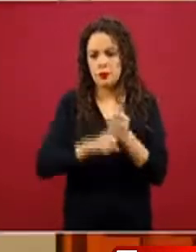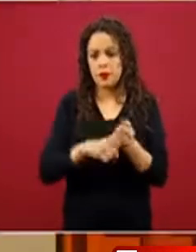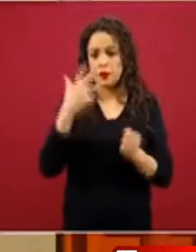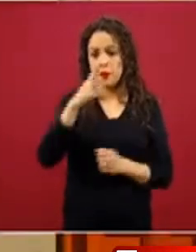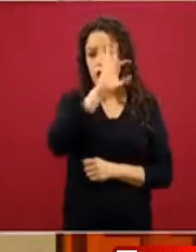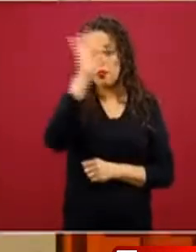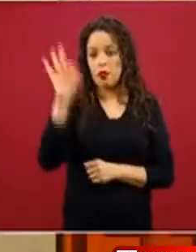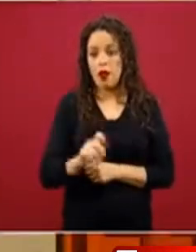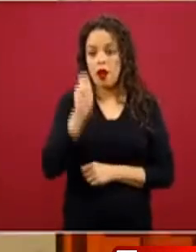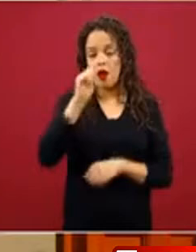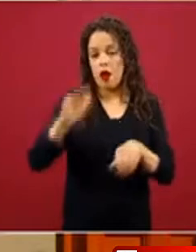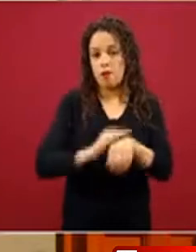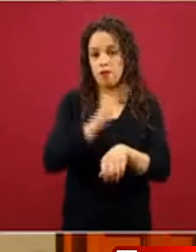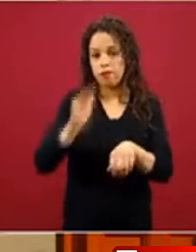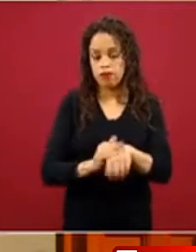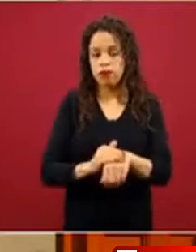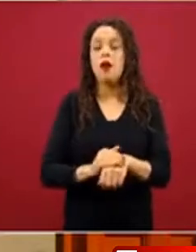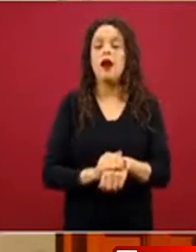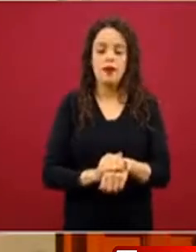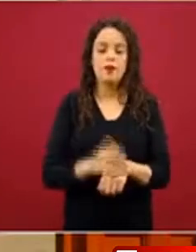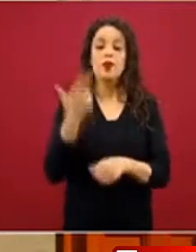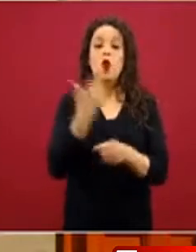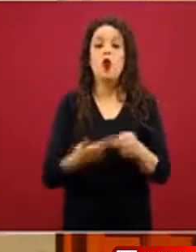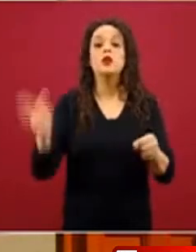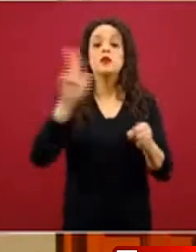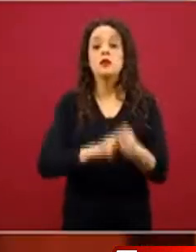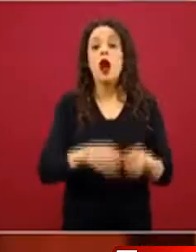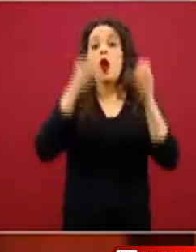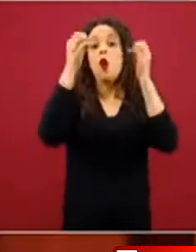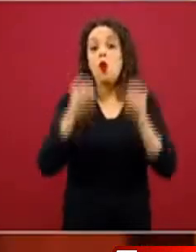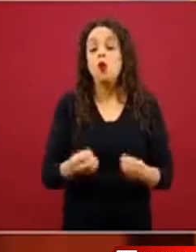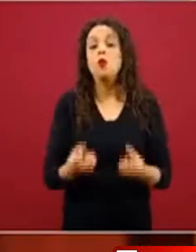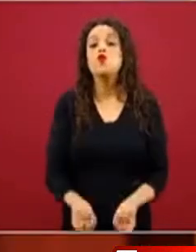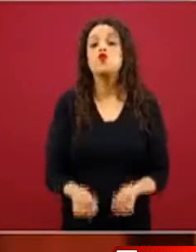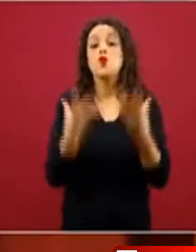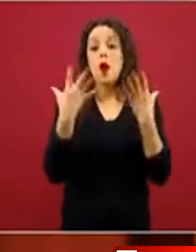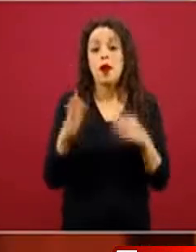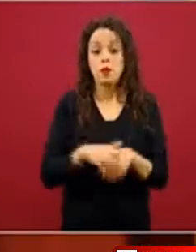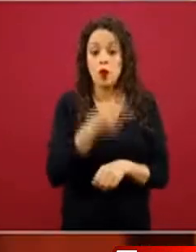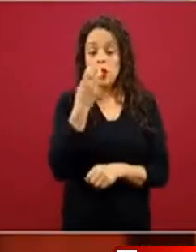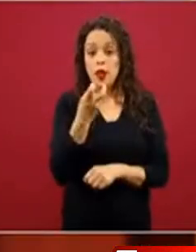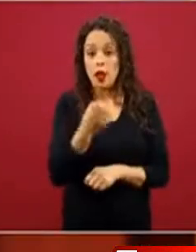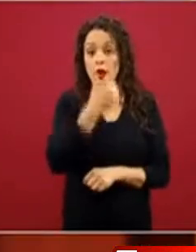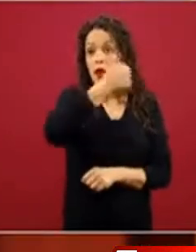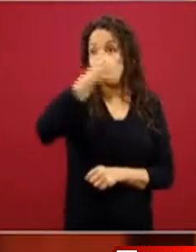la ocupación hospitalaria. Esto es porque es la forma en que